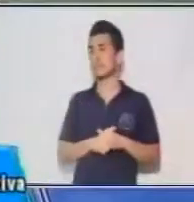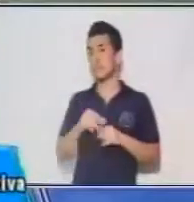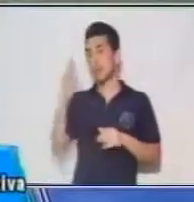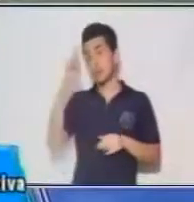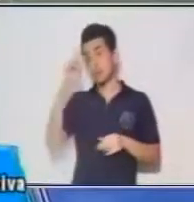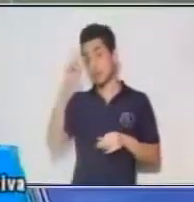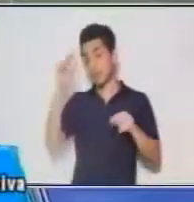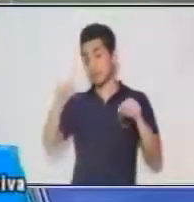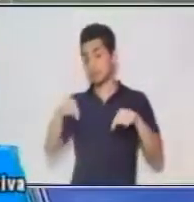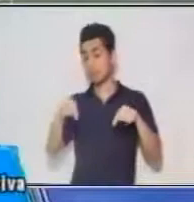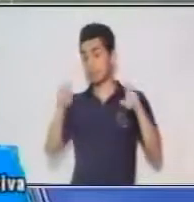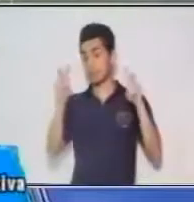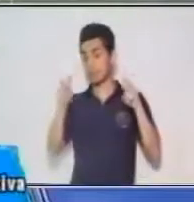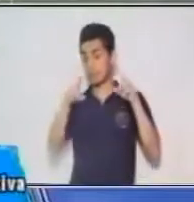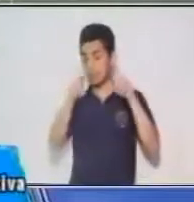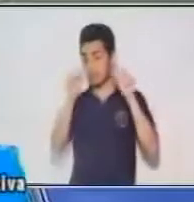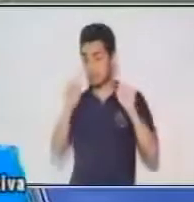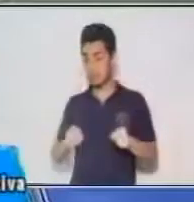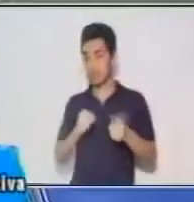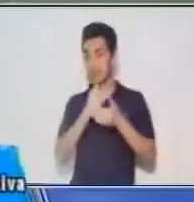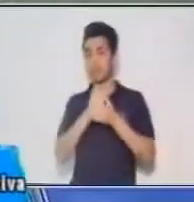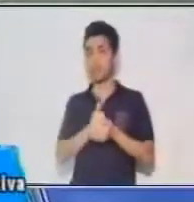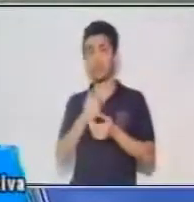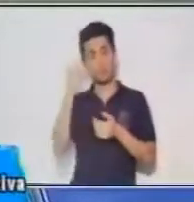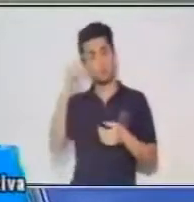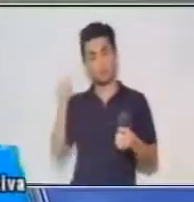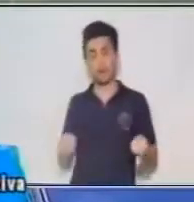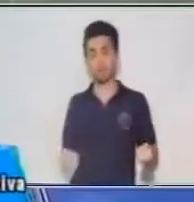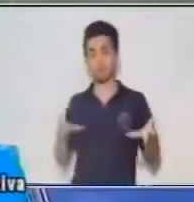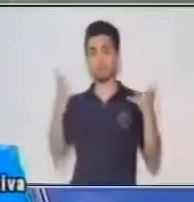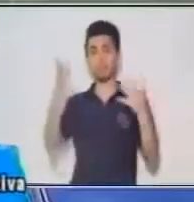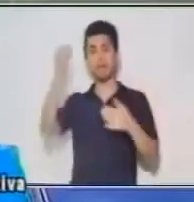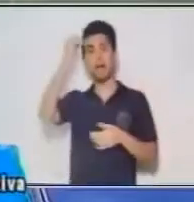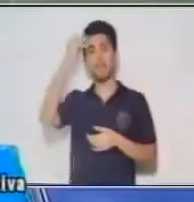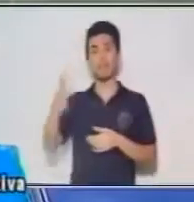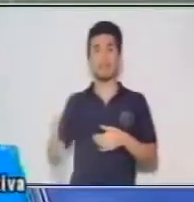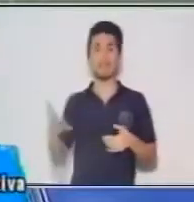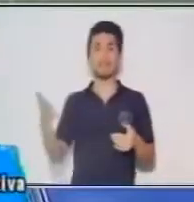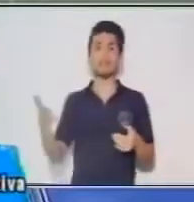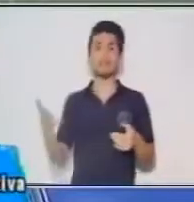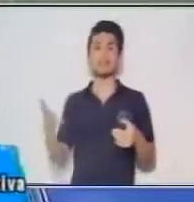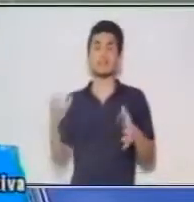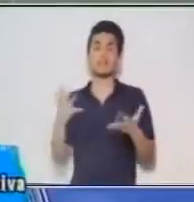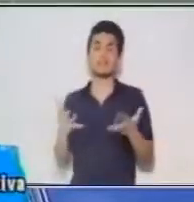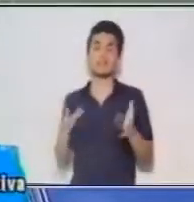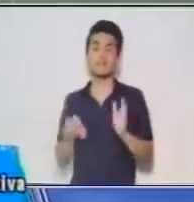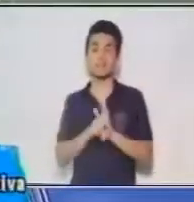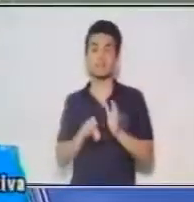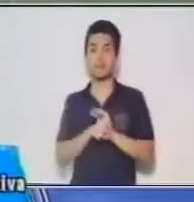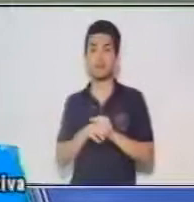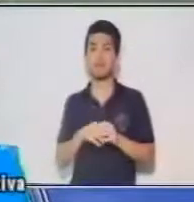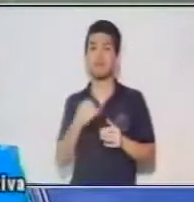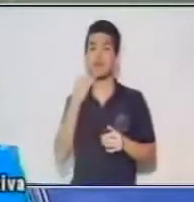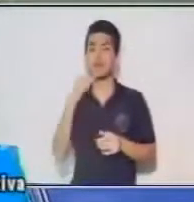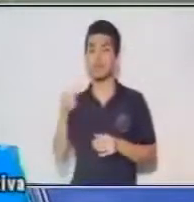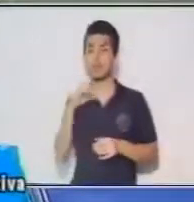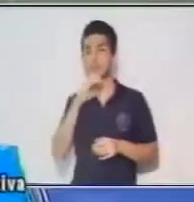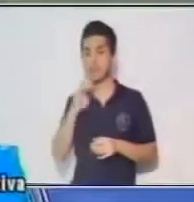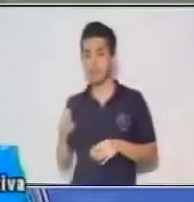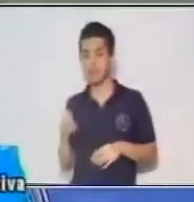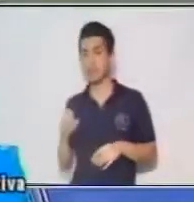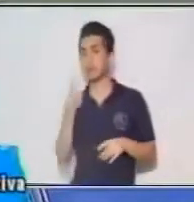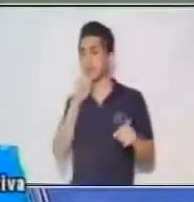tema podrás ayudar a desarrollar habilidades y destrezas como la habilidad lingüística y